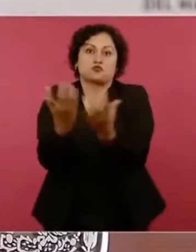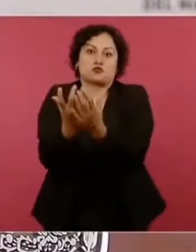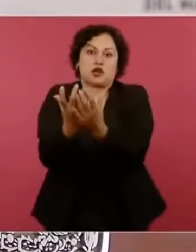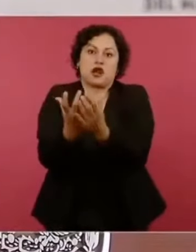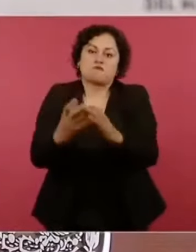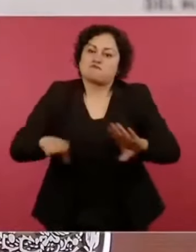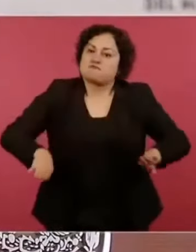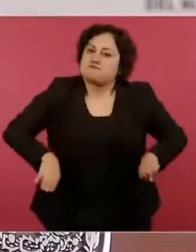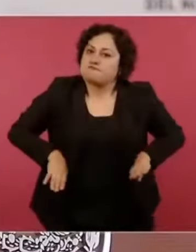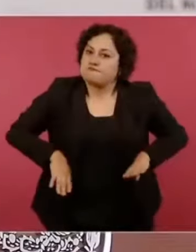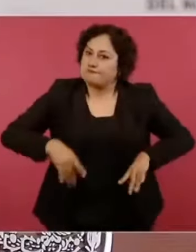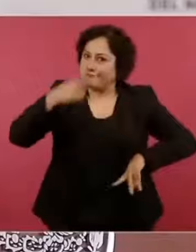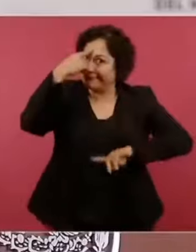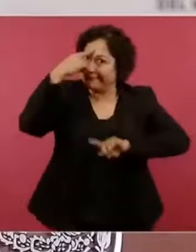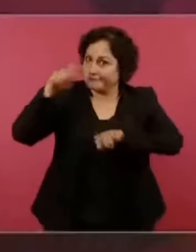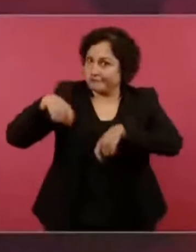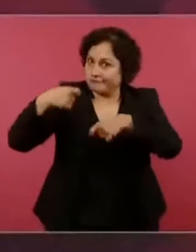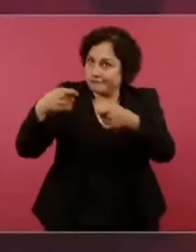pero